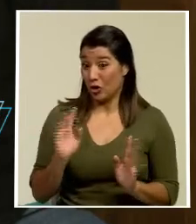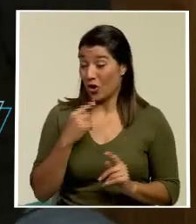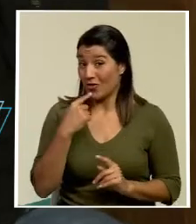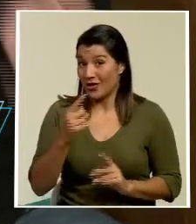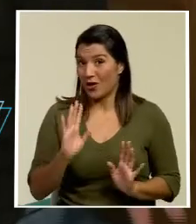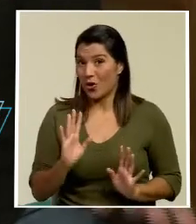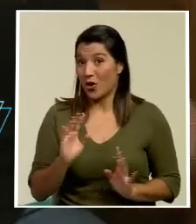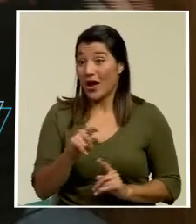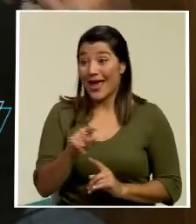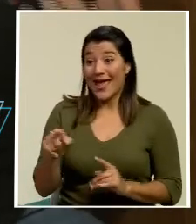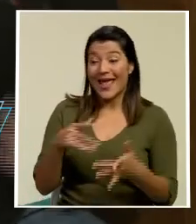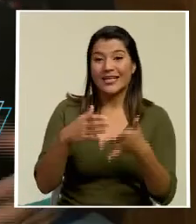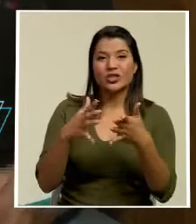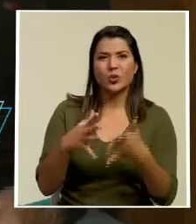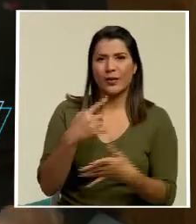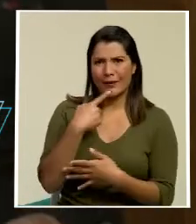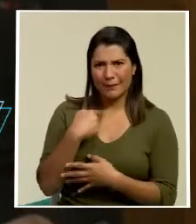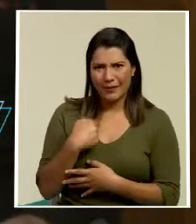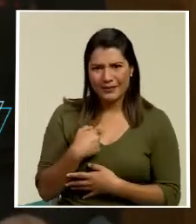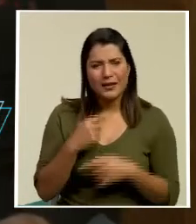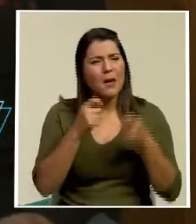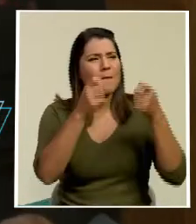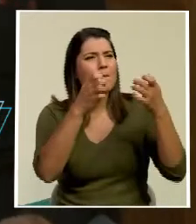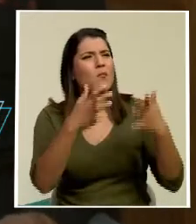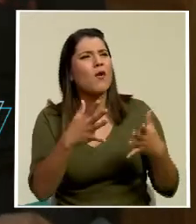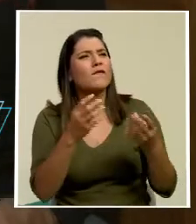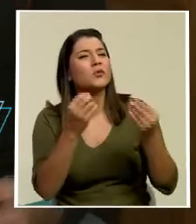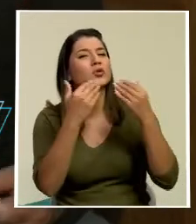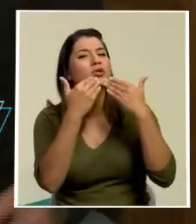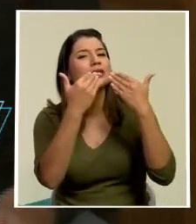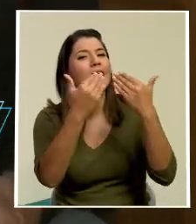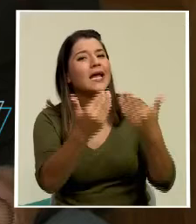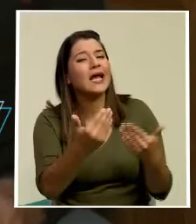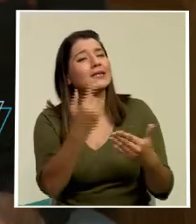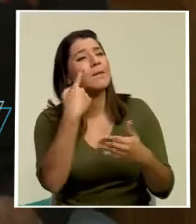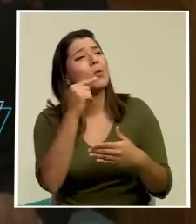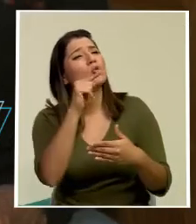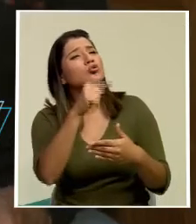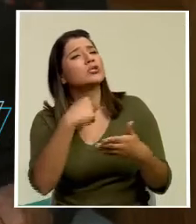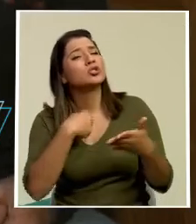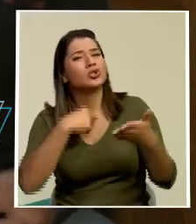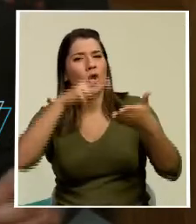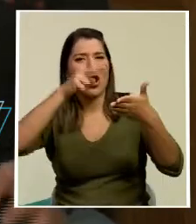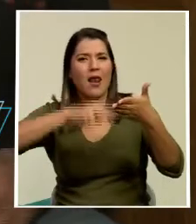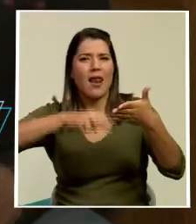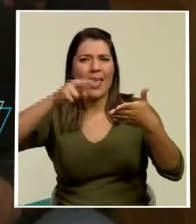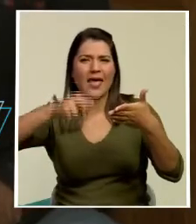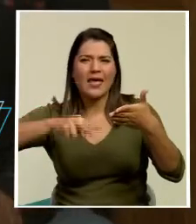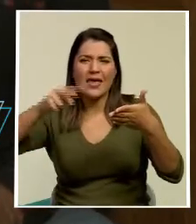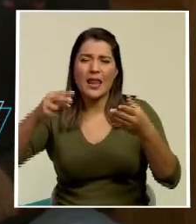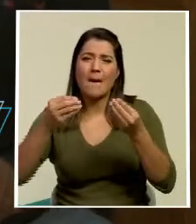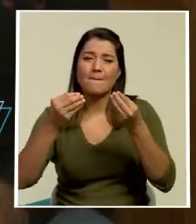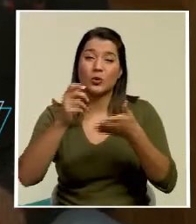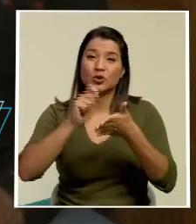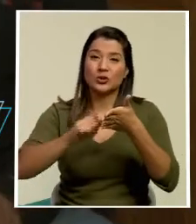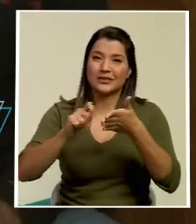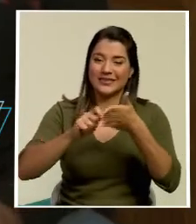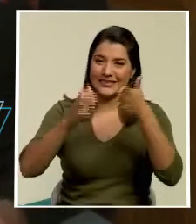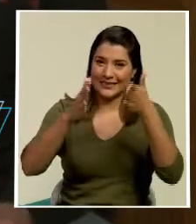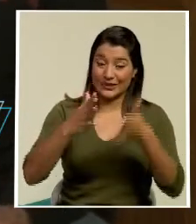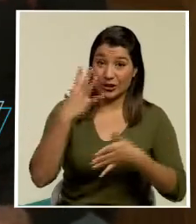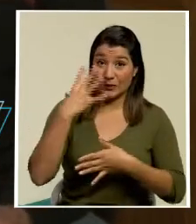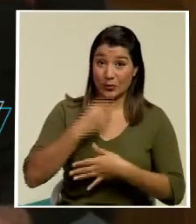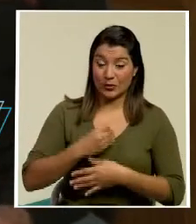profe, usted no sabe lo que yo le agradezco por haberme puesto a leer a tantos escritores